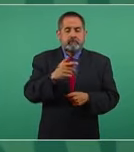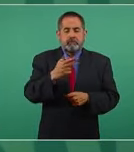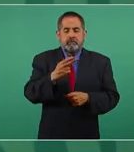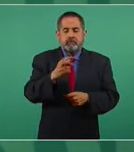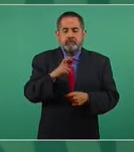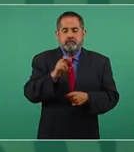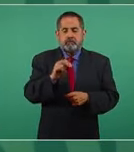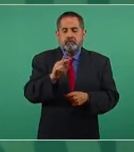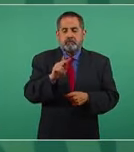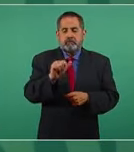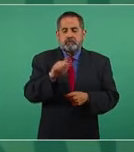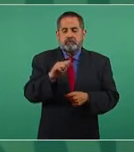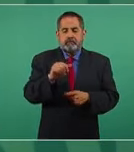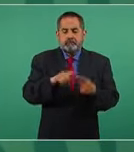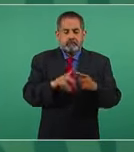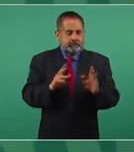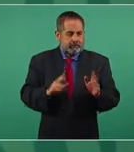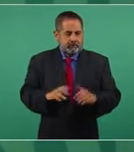Yo no estoy